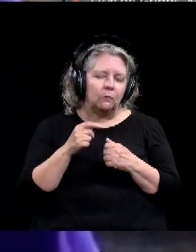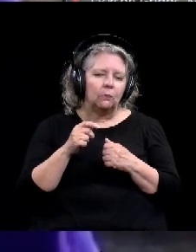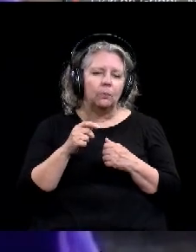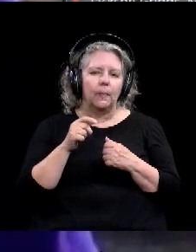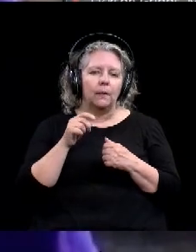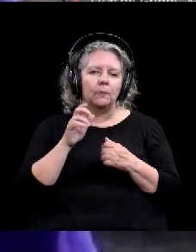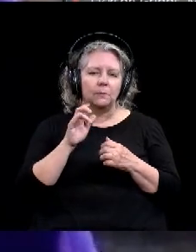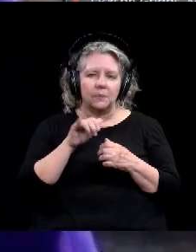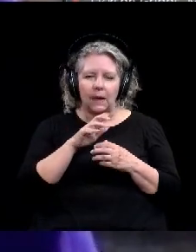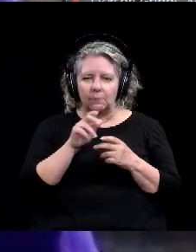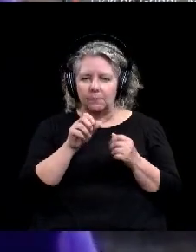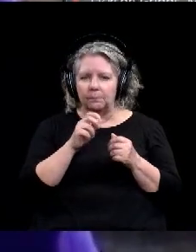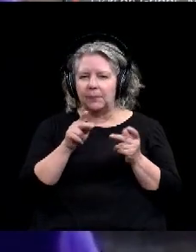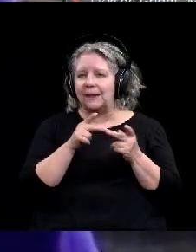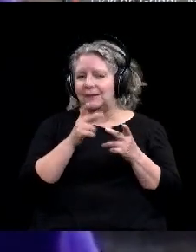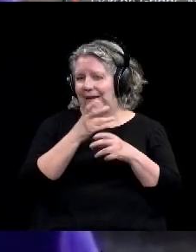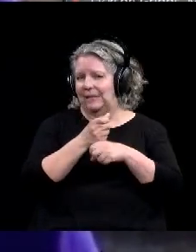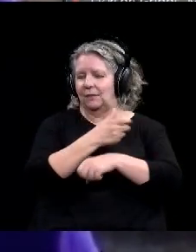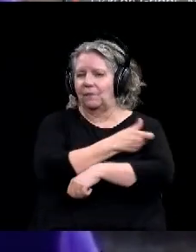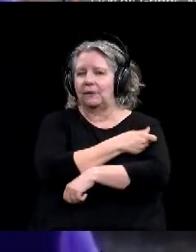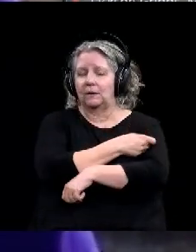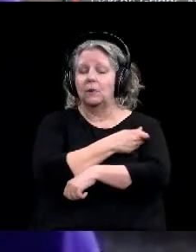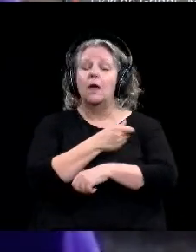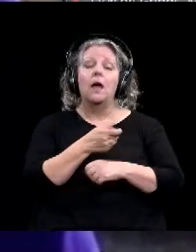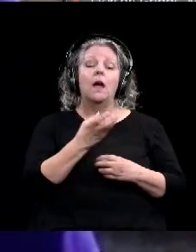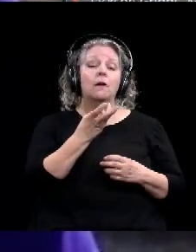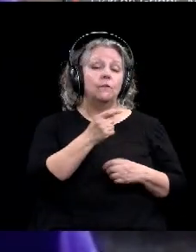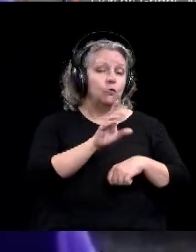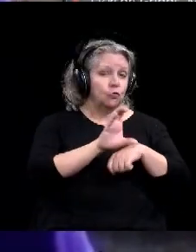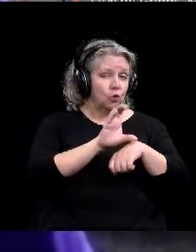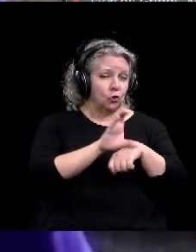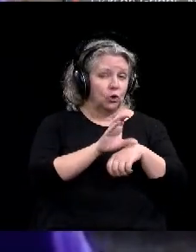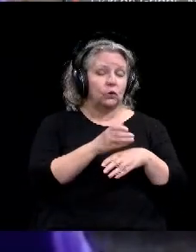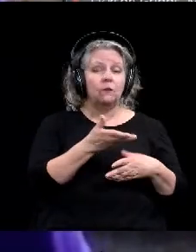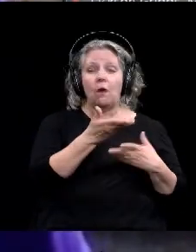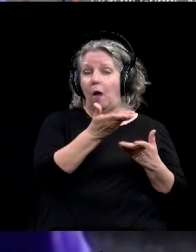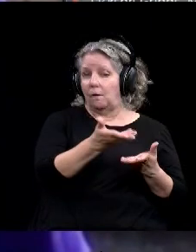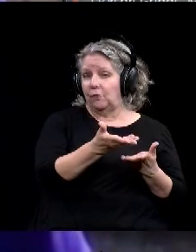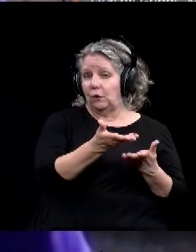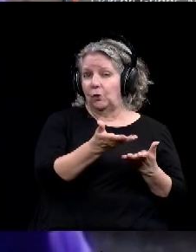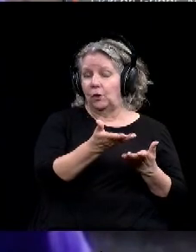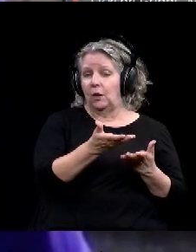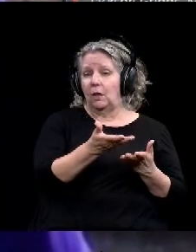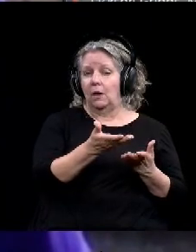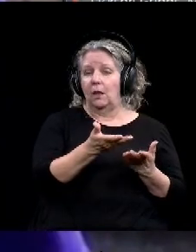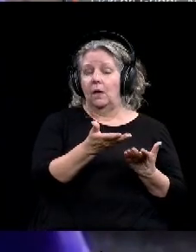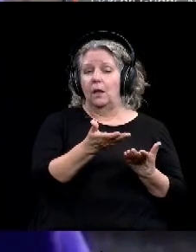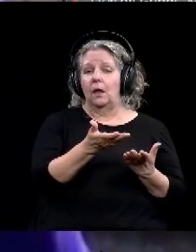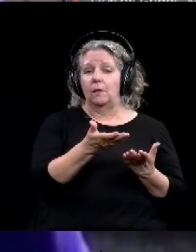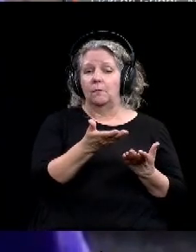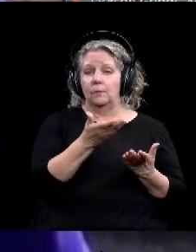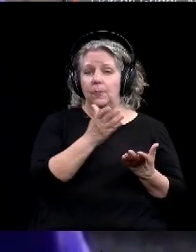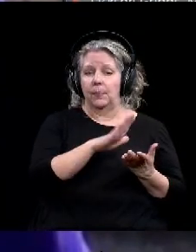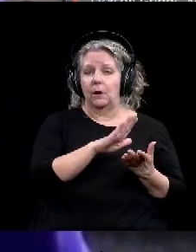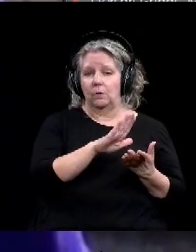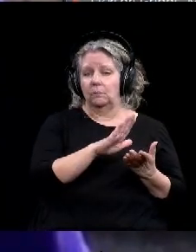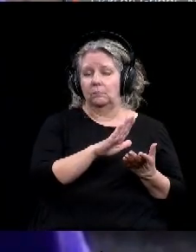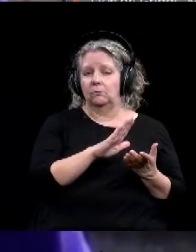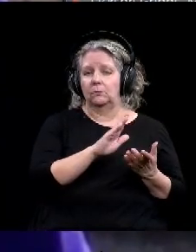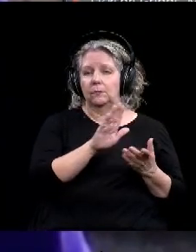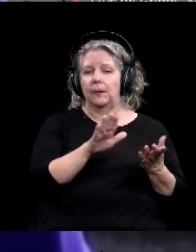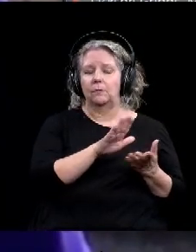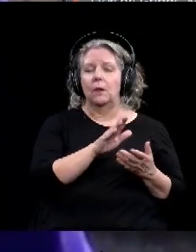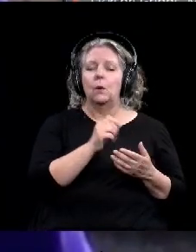que estamos en otros lugares estamos viendo de